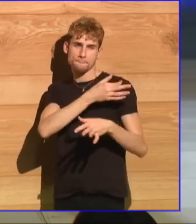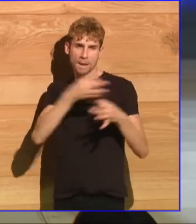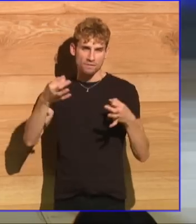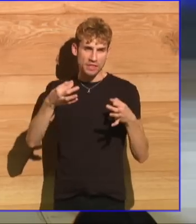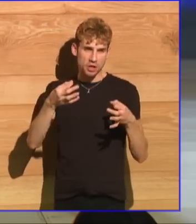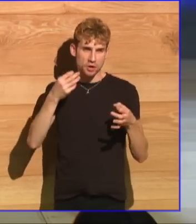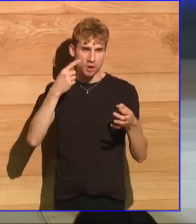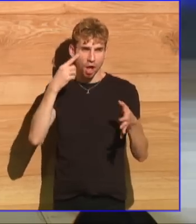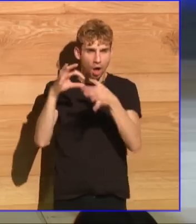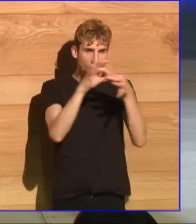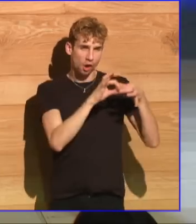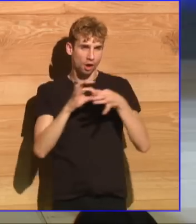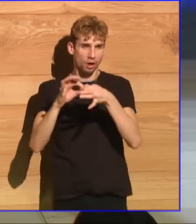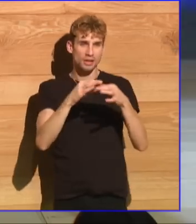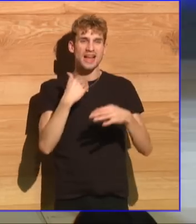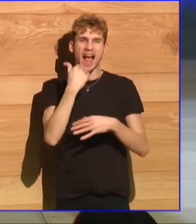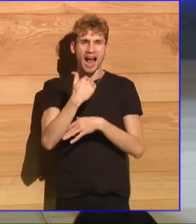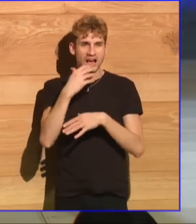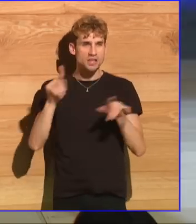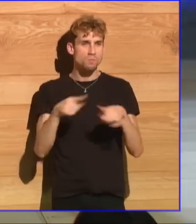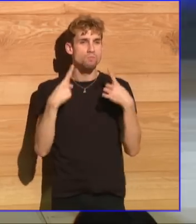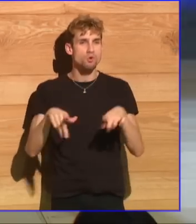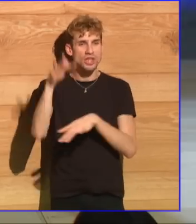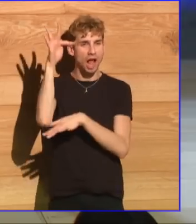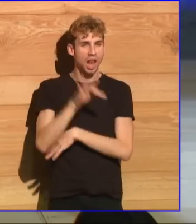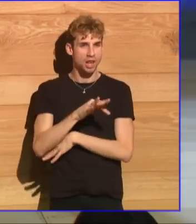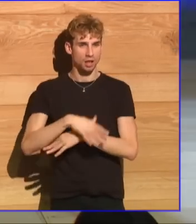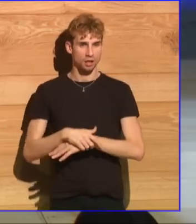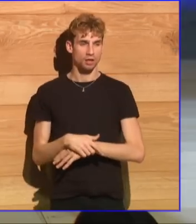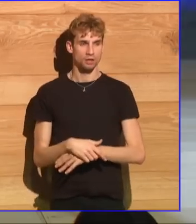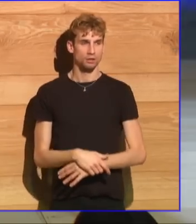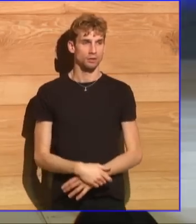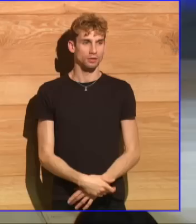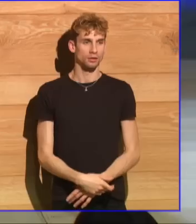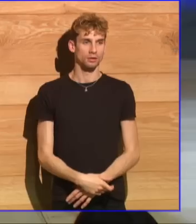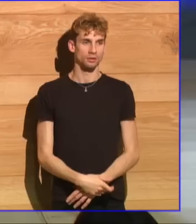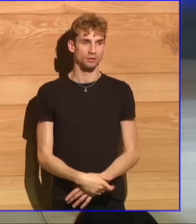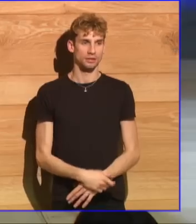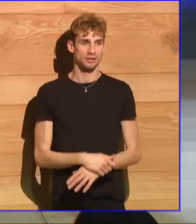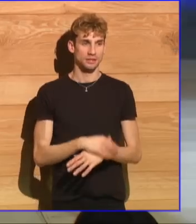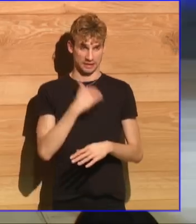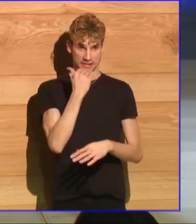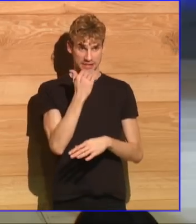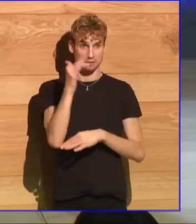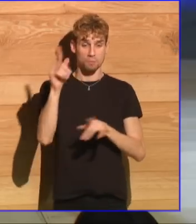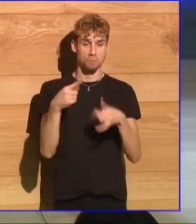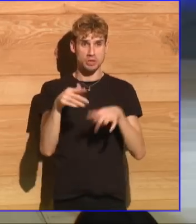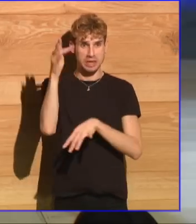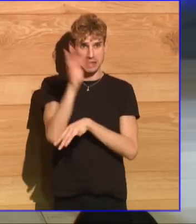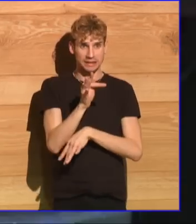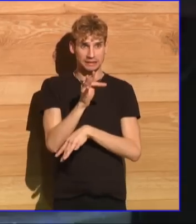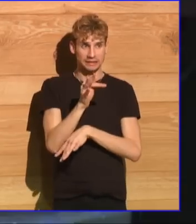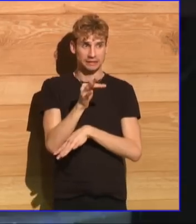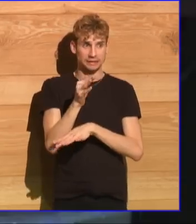coreográfica. Es casi un musical. Exactamente. Es casi un musical. Tan es casi un musical